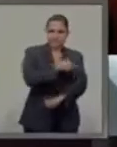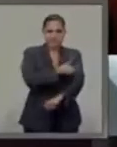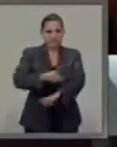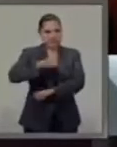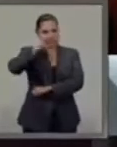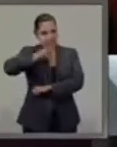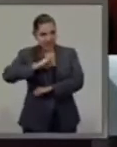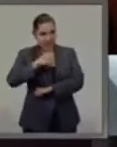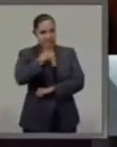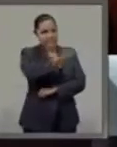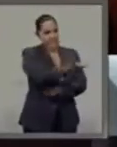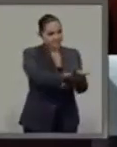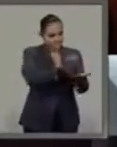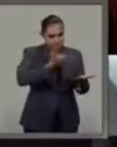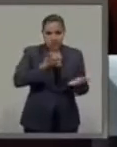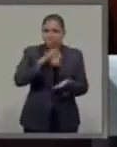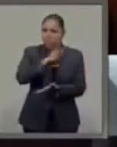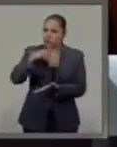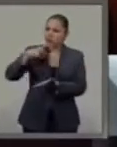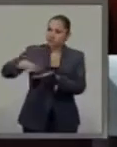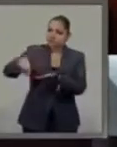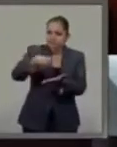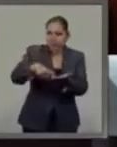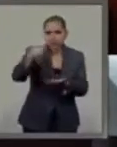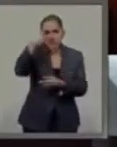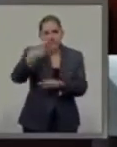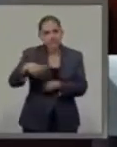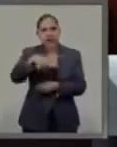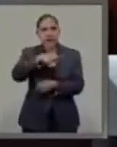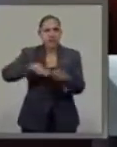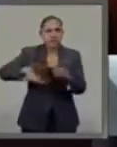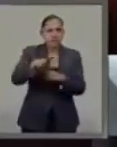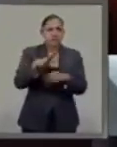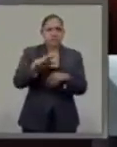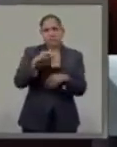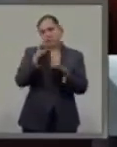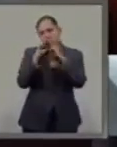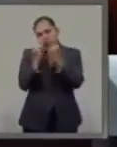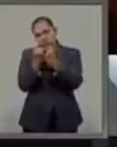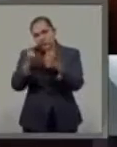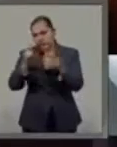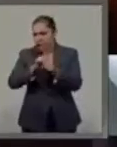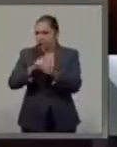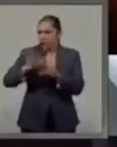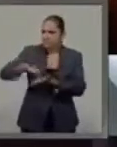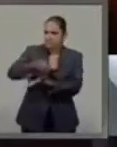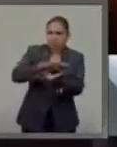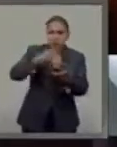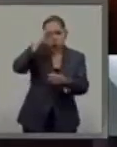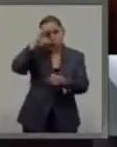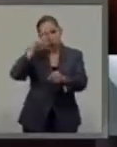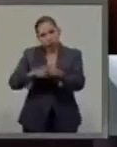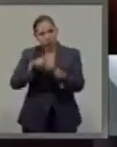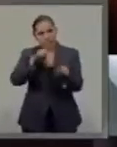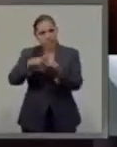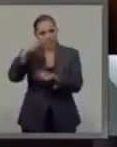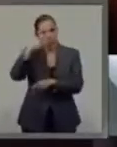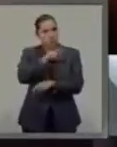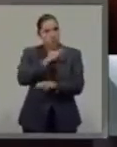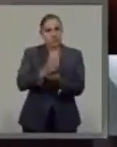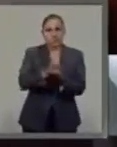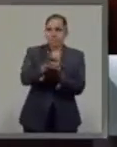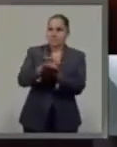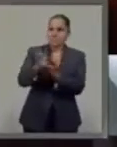social, cultural y para proveer a la educación obligatoria de los hijos. Los salarios mínimos profesionales